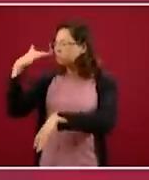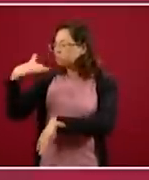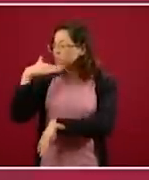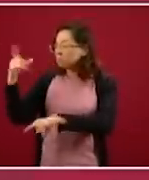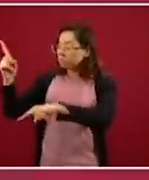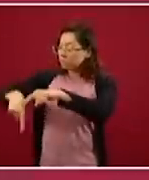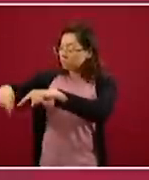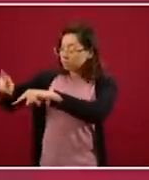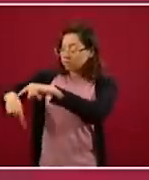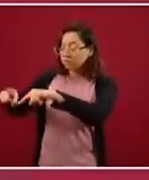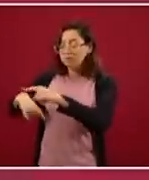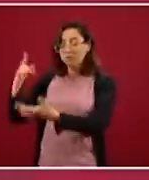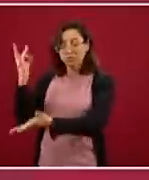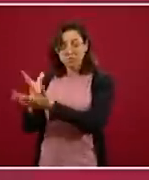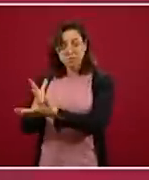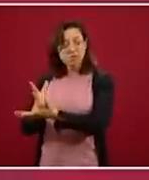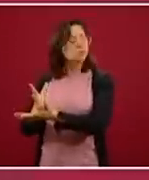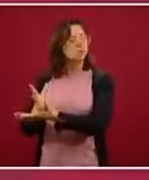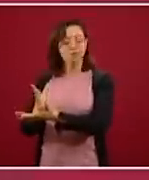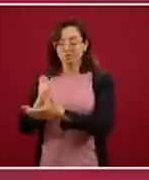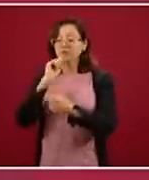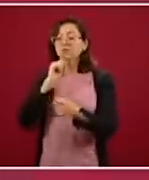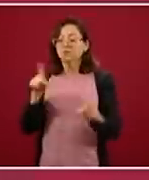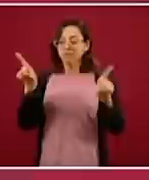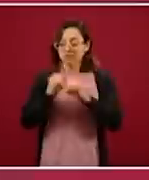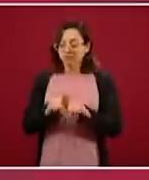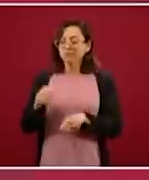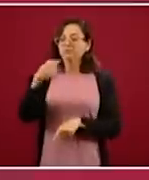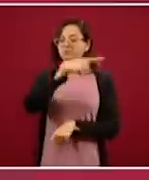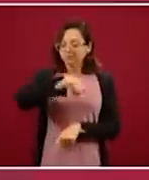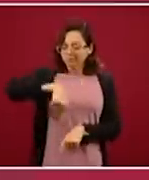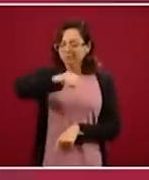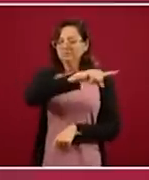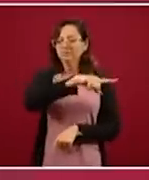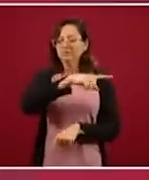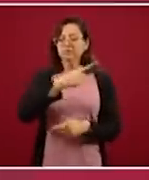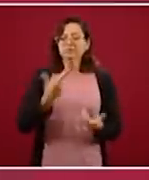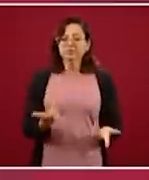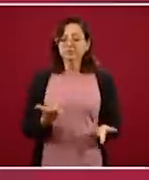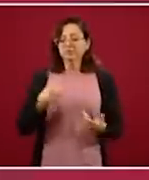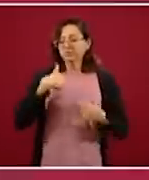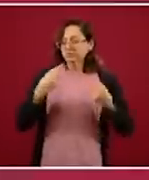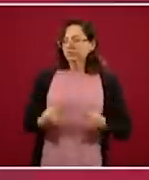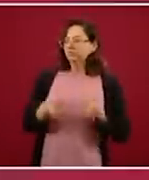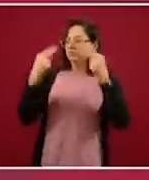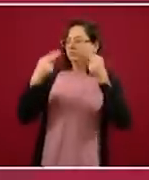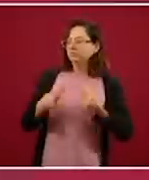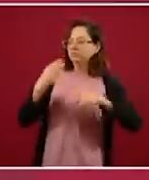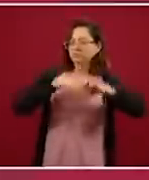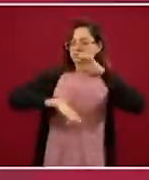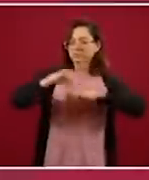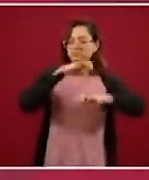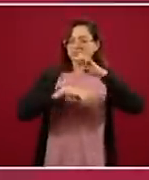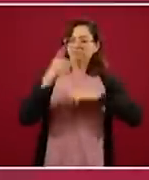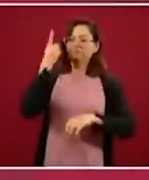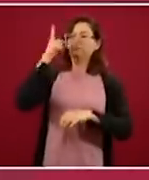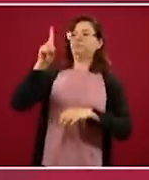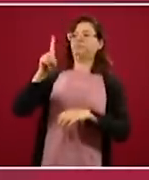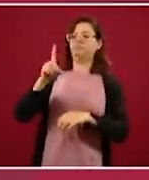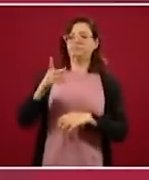combatir la corrupción de los que se hacen pasar como hombres de negocios. Es una